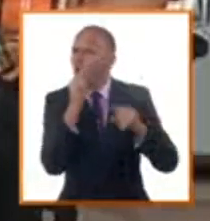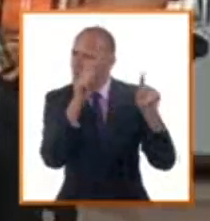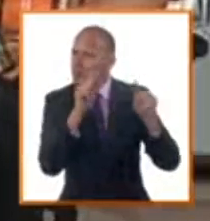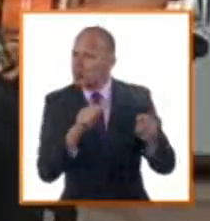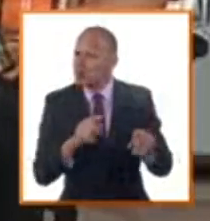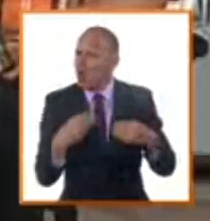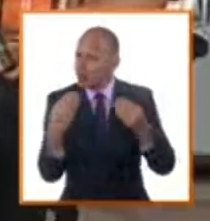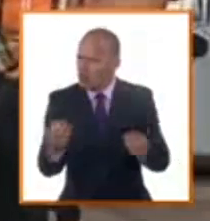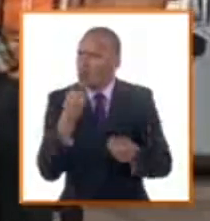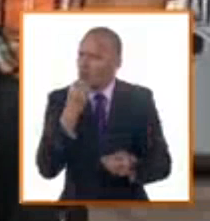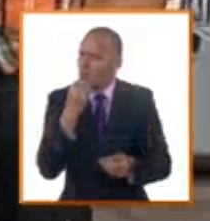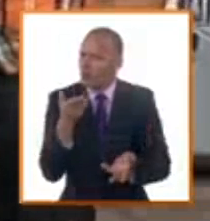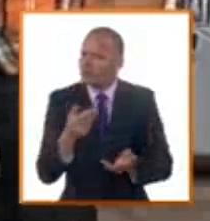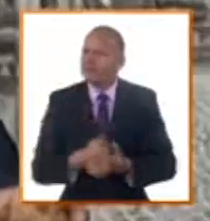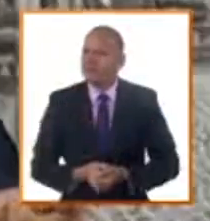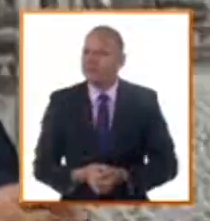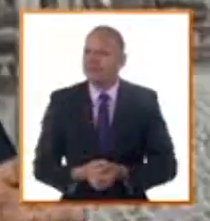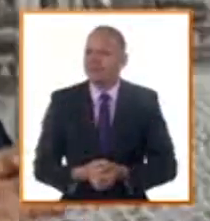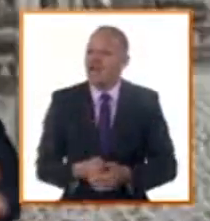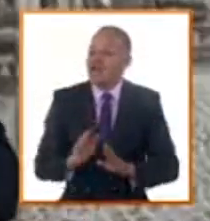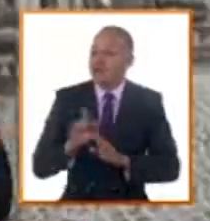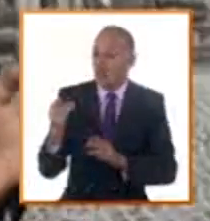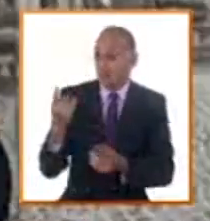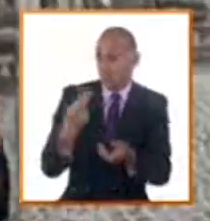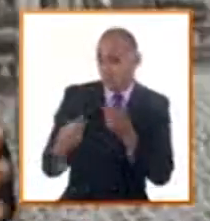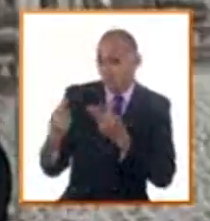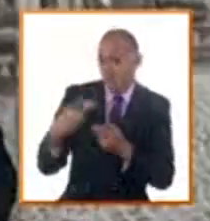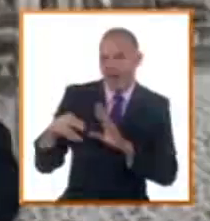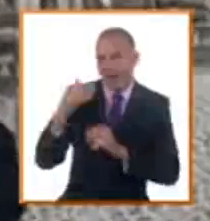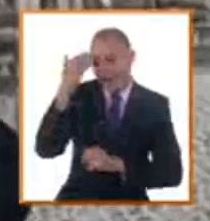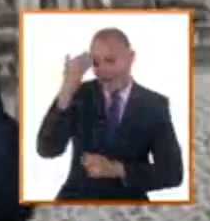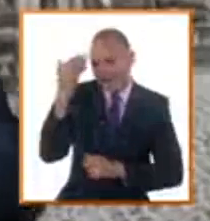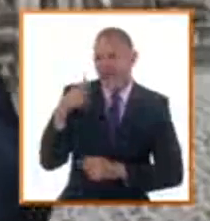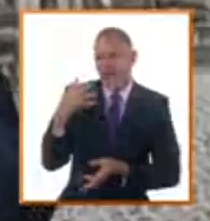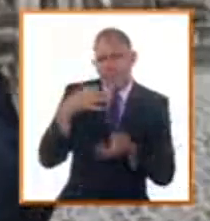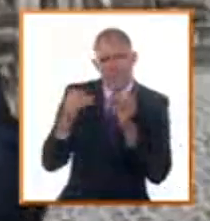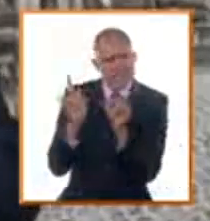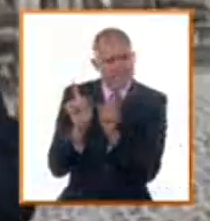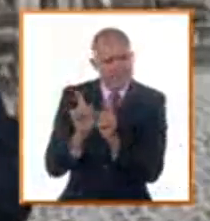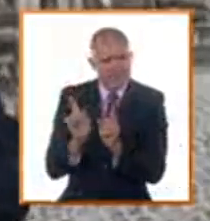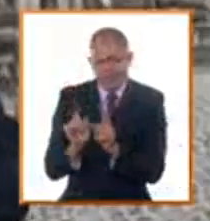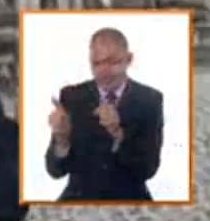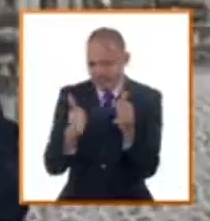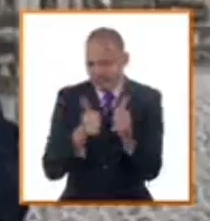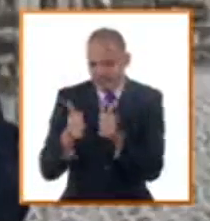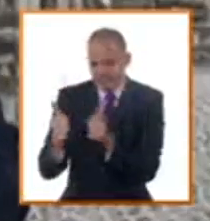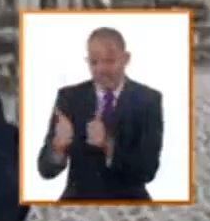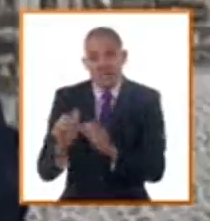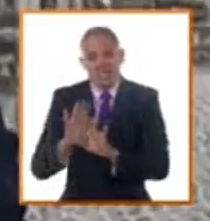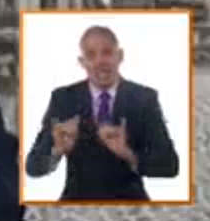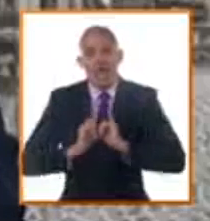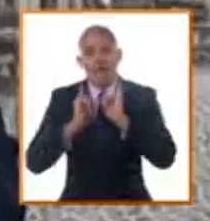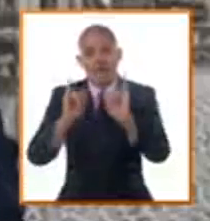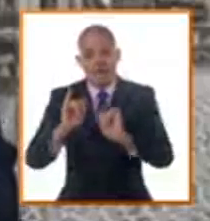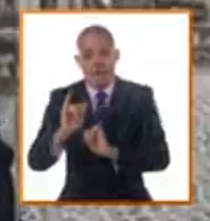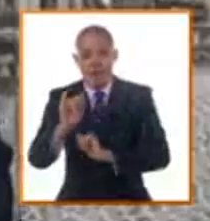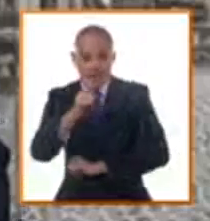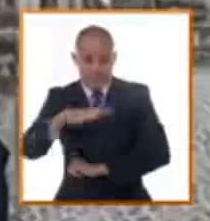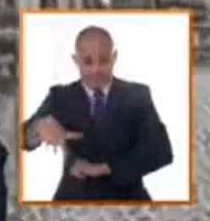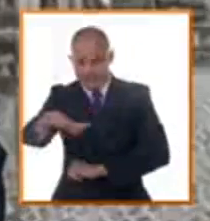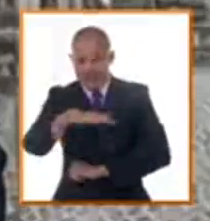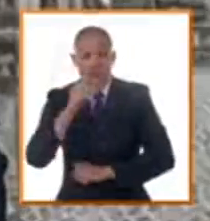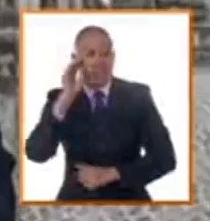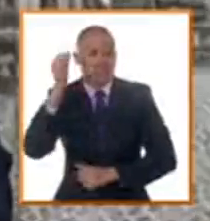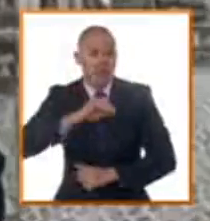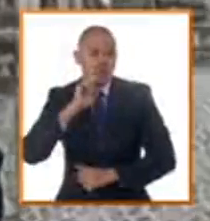nuestro pueblo. Bueno, muchísimas gracias, gobernador. Realmente en apretada síntesis hemos informado a la teleaudiencia del país cómo los agramontinos estamos enfrentando